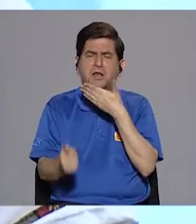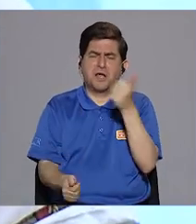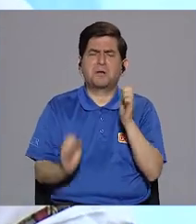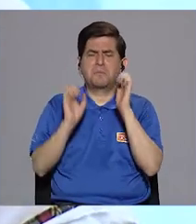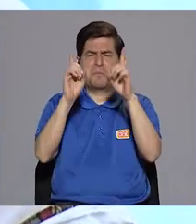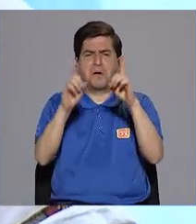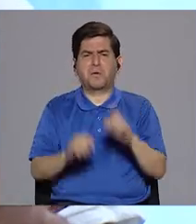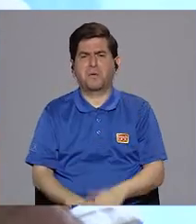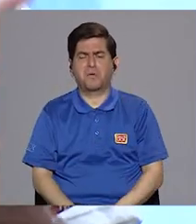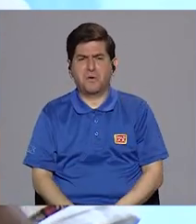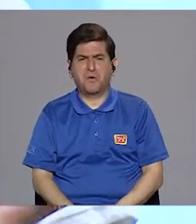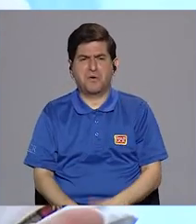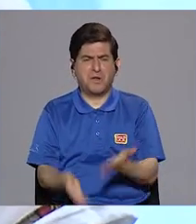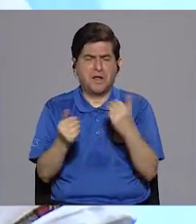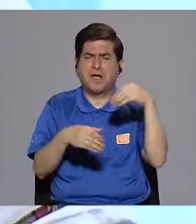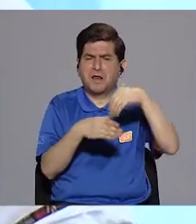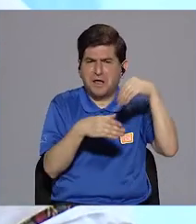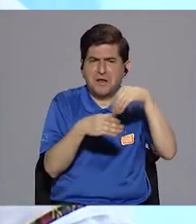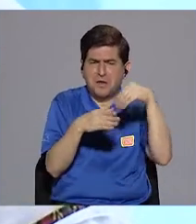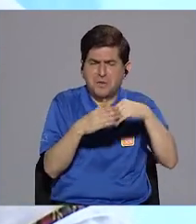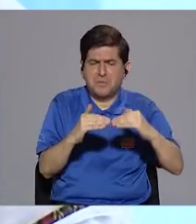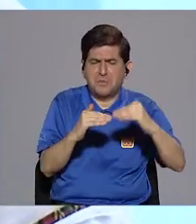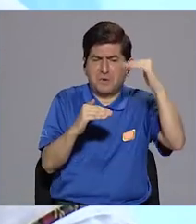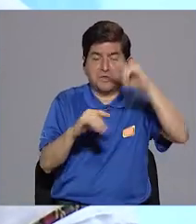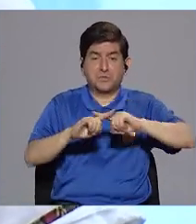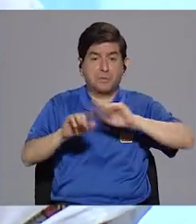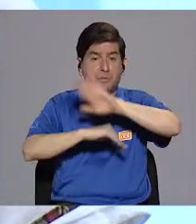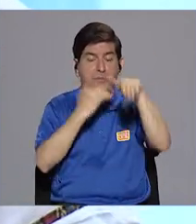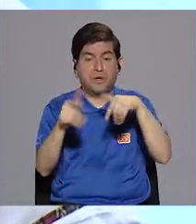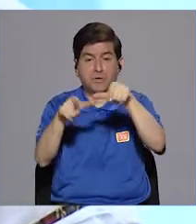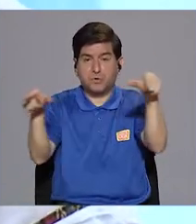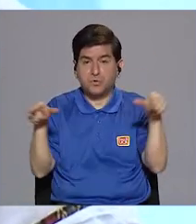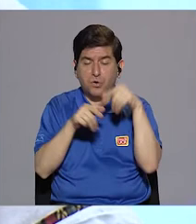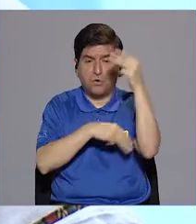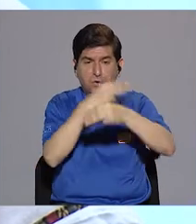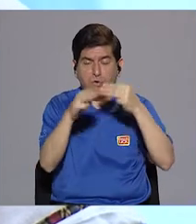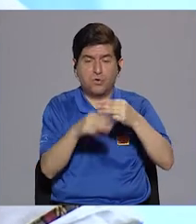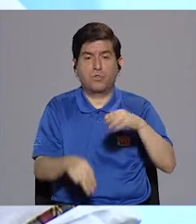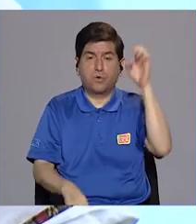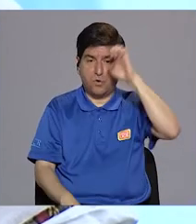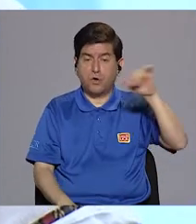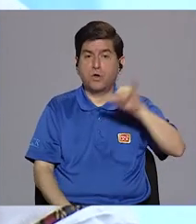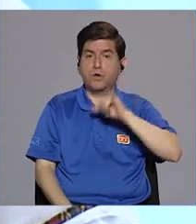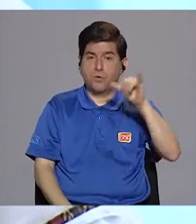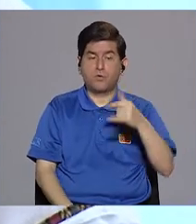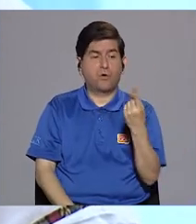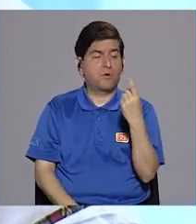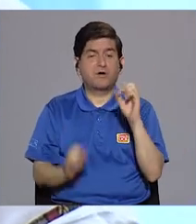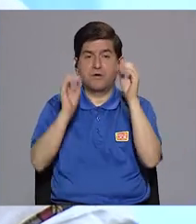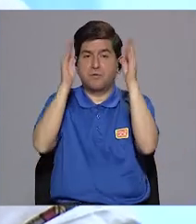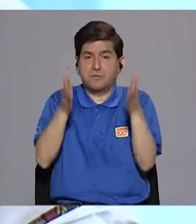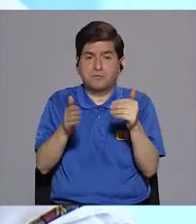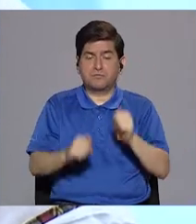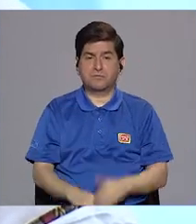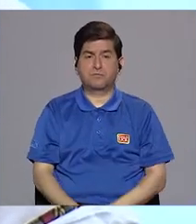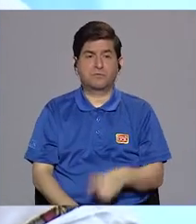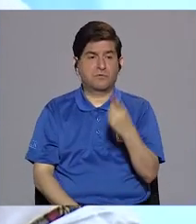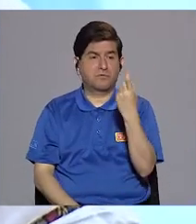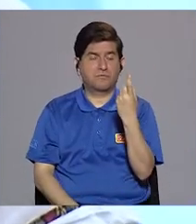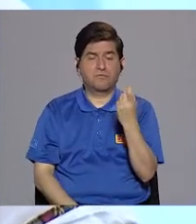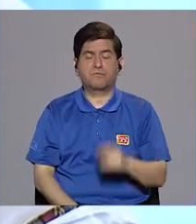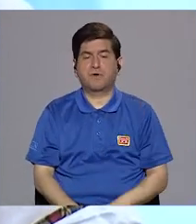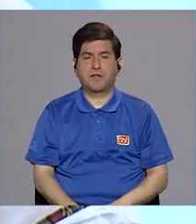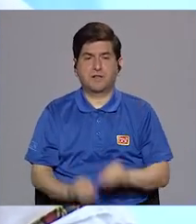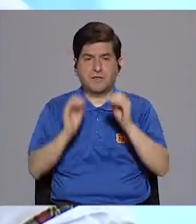mejor de educación, todo el mundo dice que quiere invertir más. Pero en todas partes del mundo, en Europa también, faltan profesores.